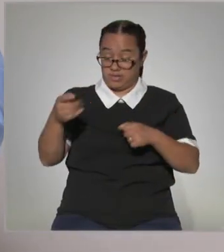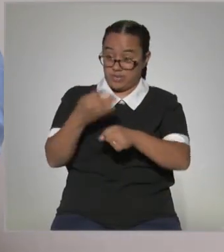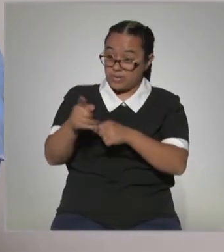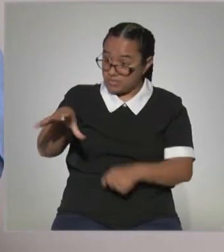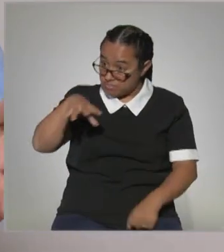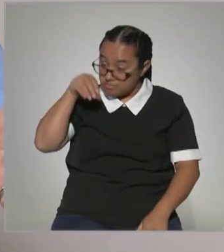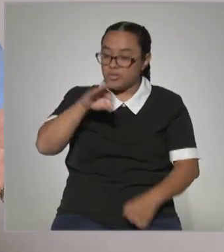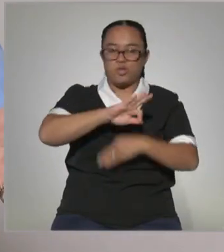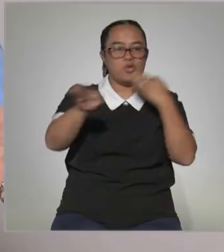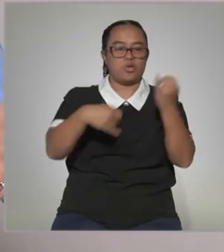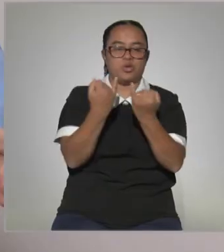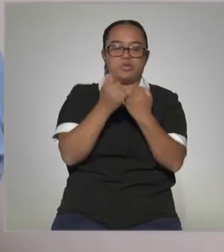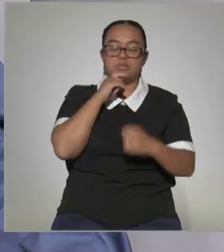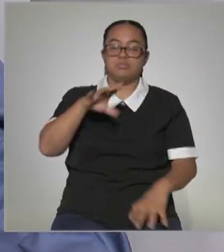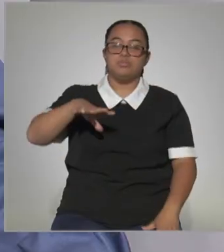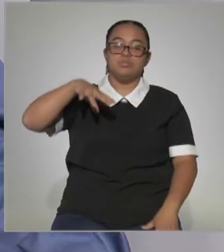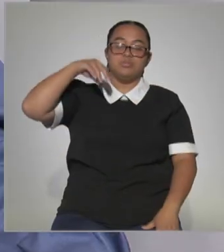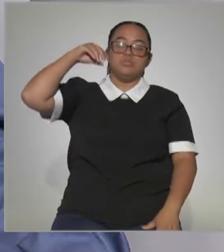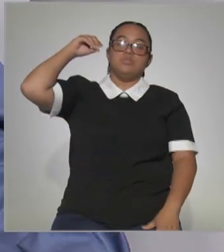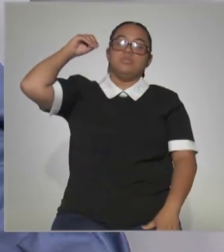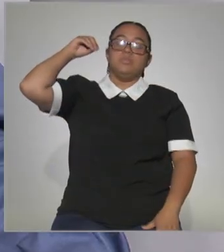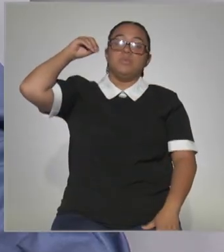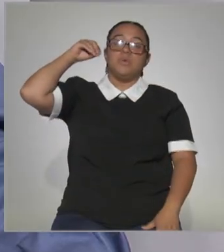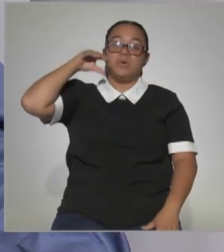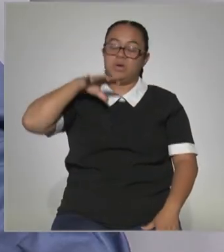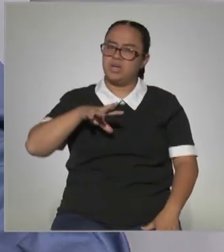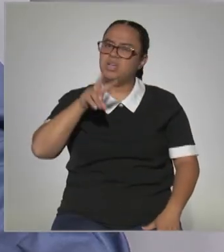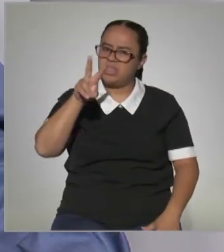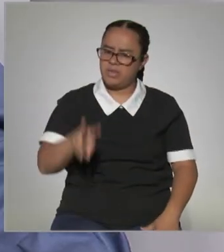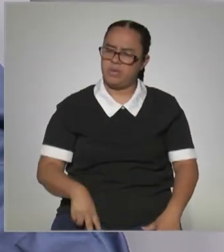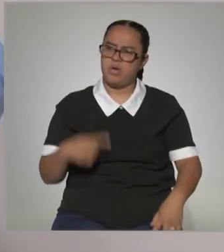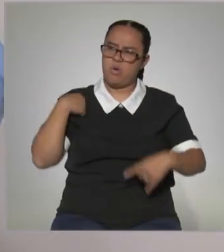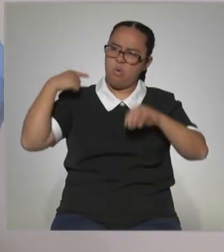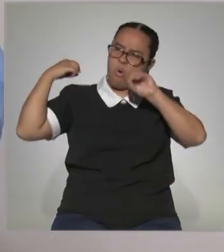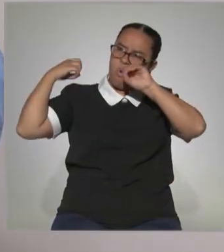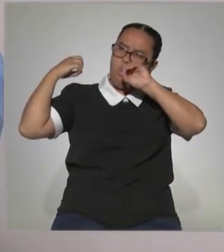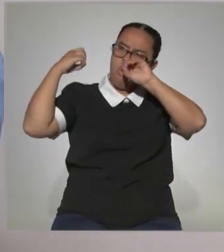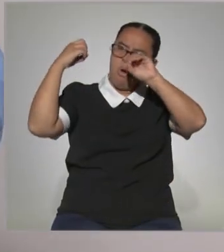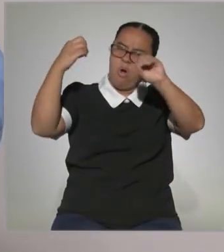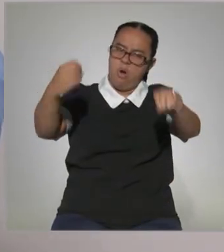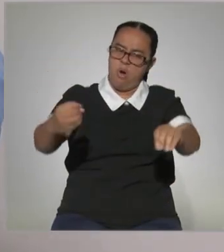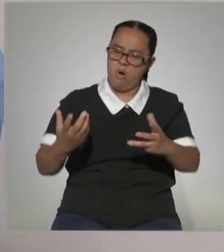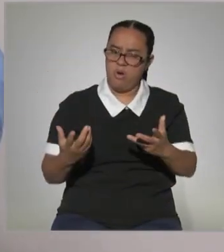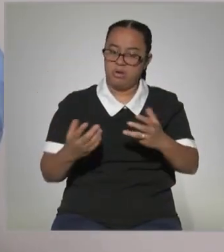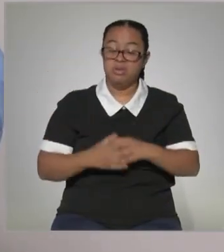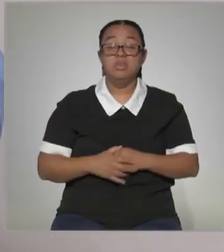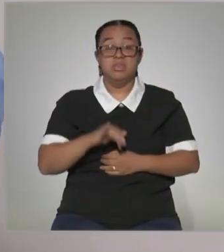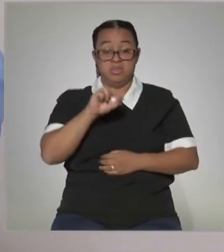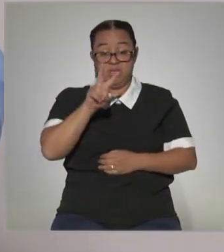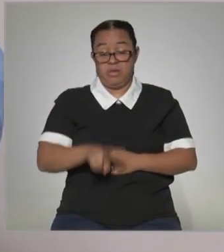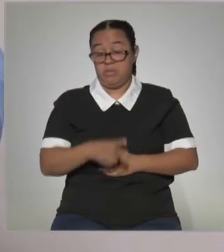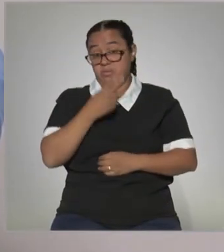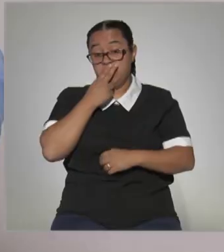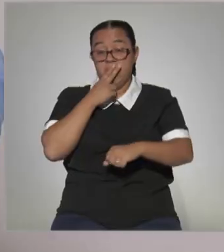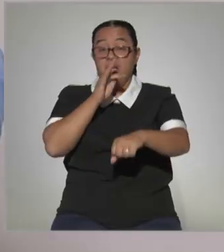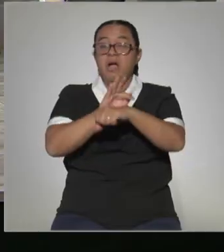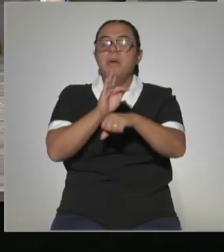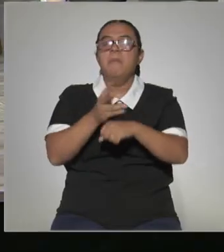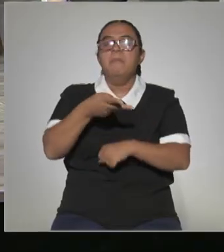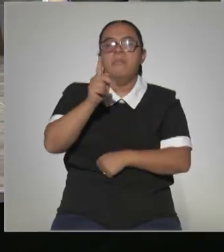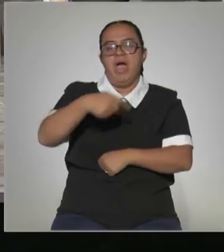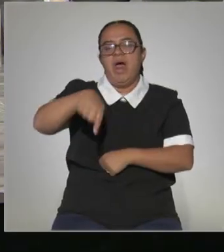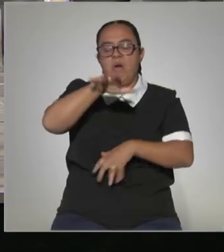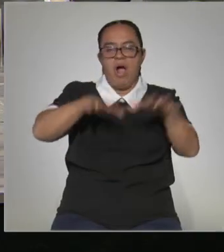Sí, definitivamente. Y de repente dices, ay, no lo había hecho en cuánto tiempo, ¿de qué horas son? ¿No? Funciona, el problema es que no nos